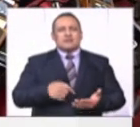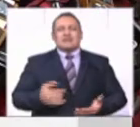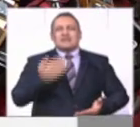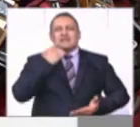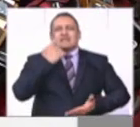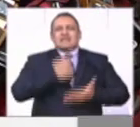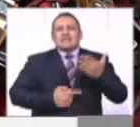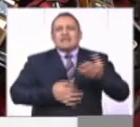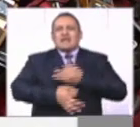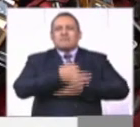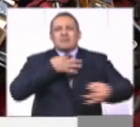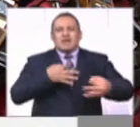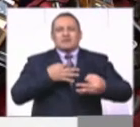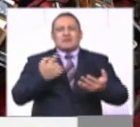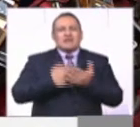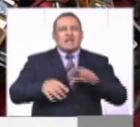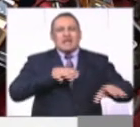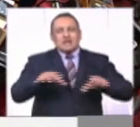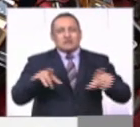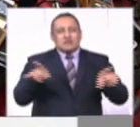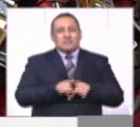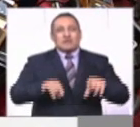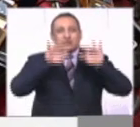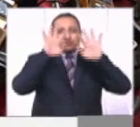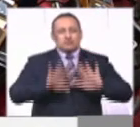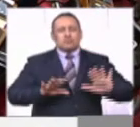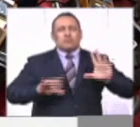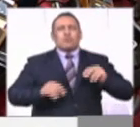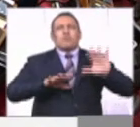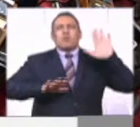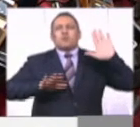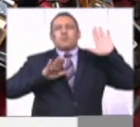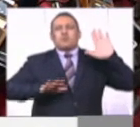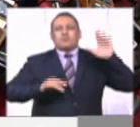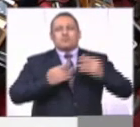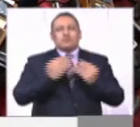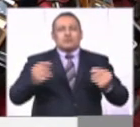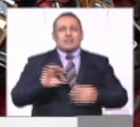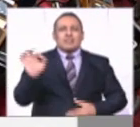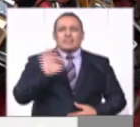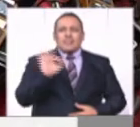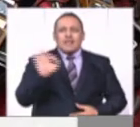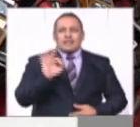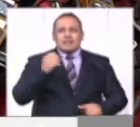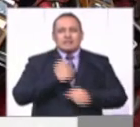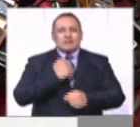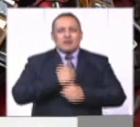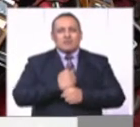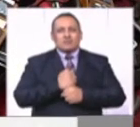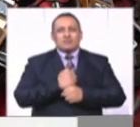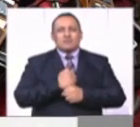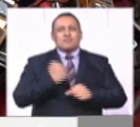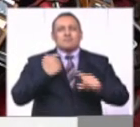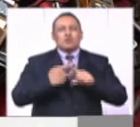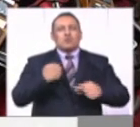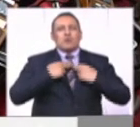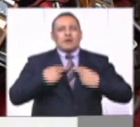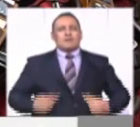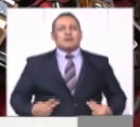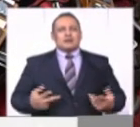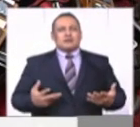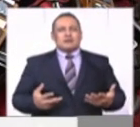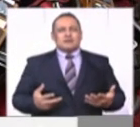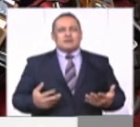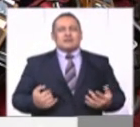ha cambiado con eso han hecho señor presidente lluvia de promesas ni una sola obra para huanc velica